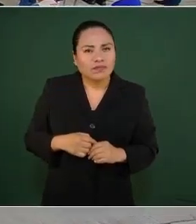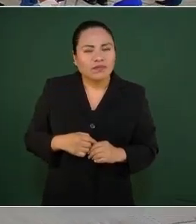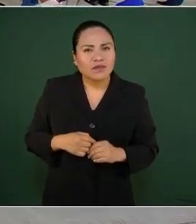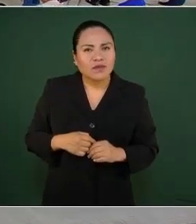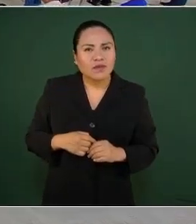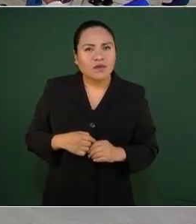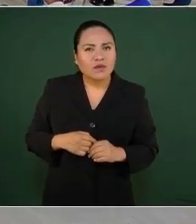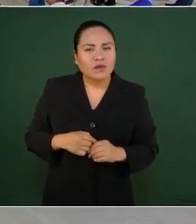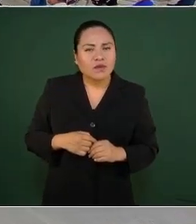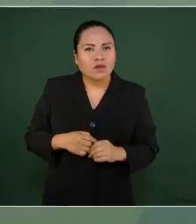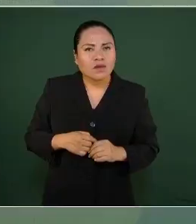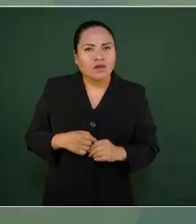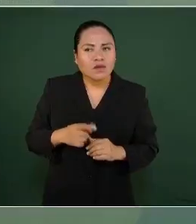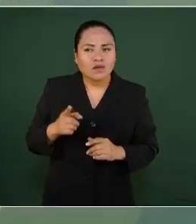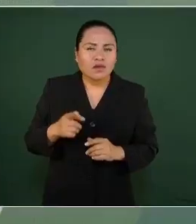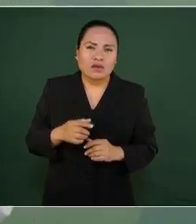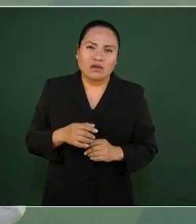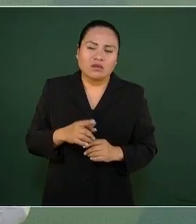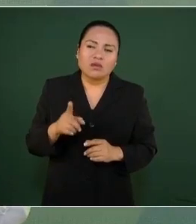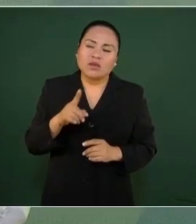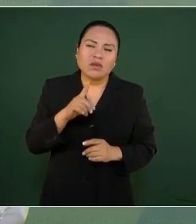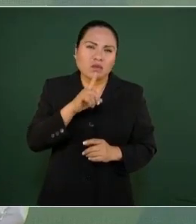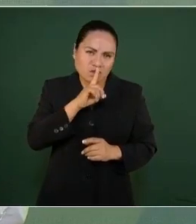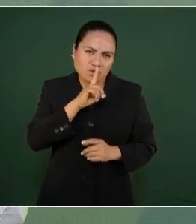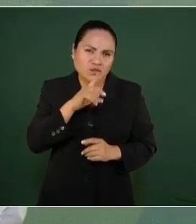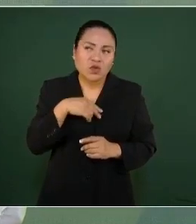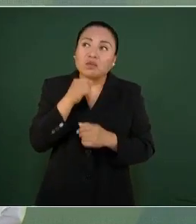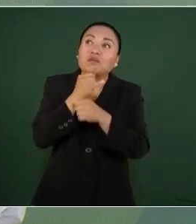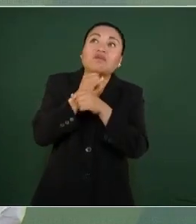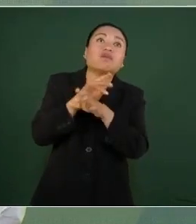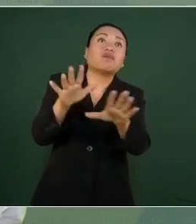con toda discreción,